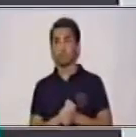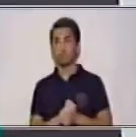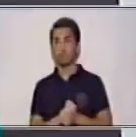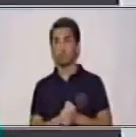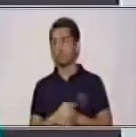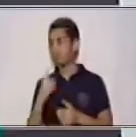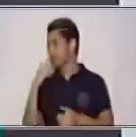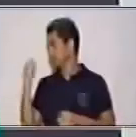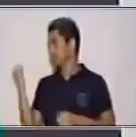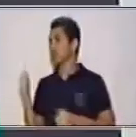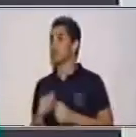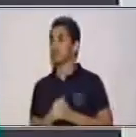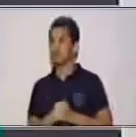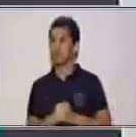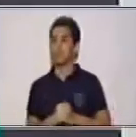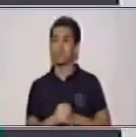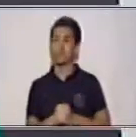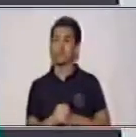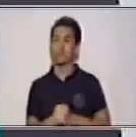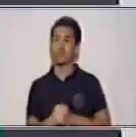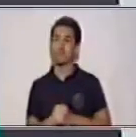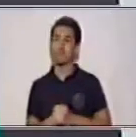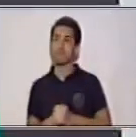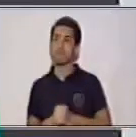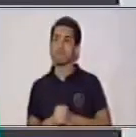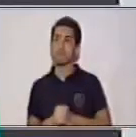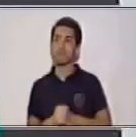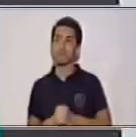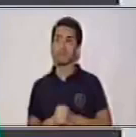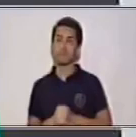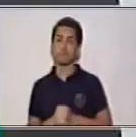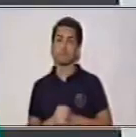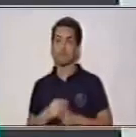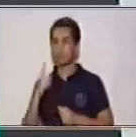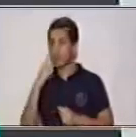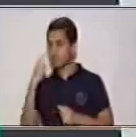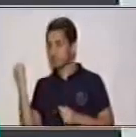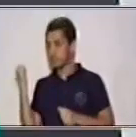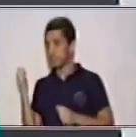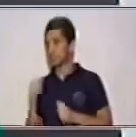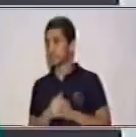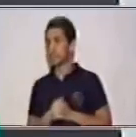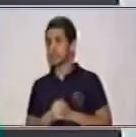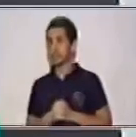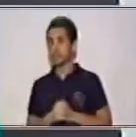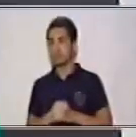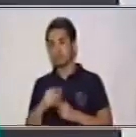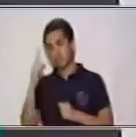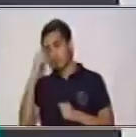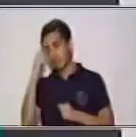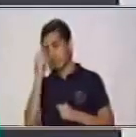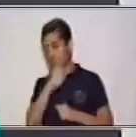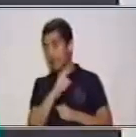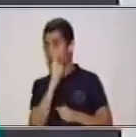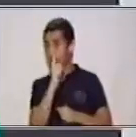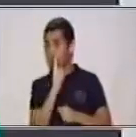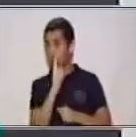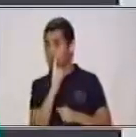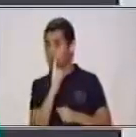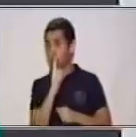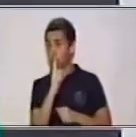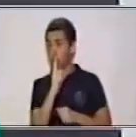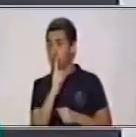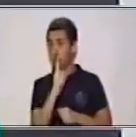Vean cómo vamos a hacer esta multiplicación. Vamos a considerar que este 1